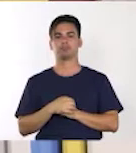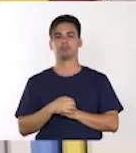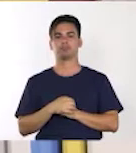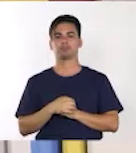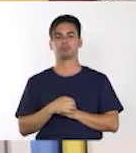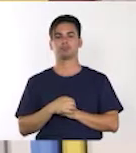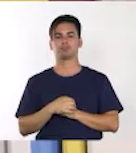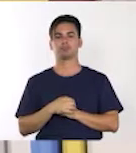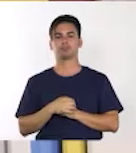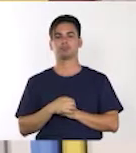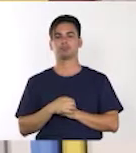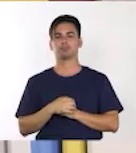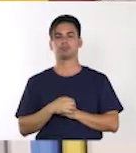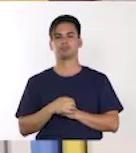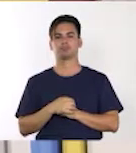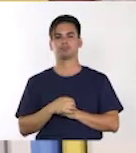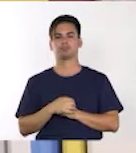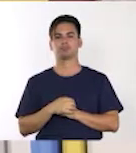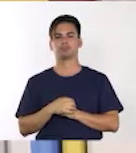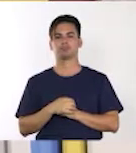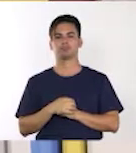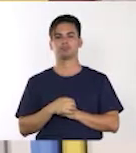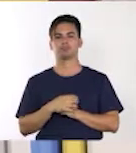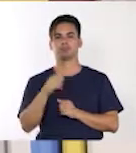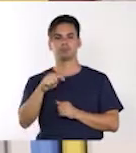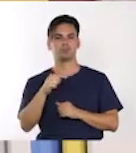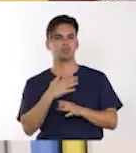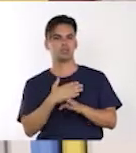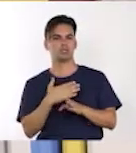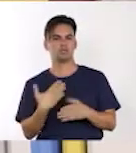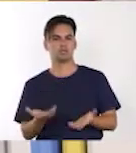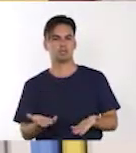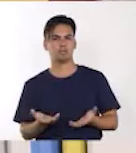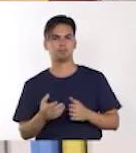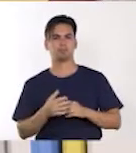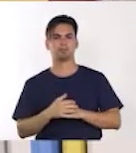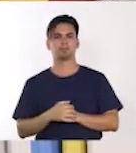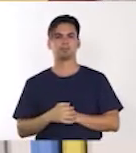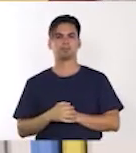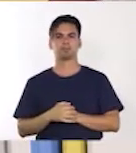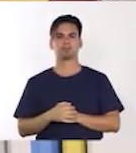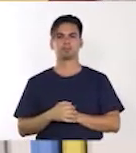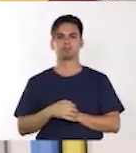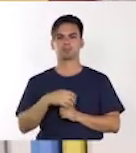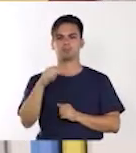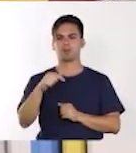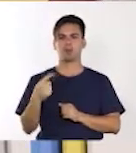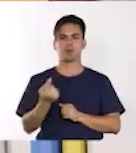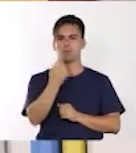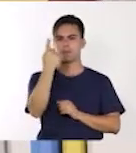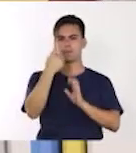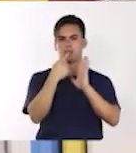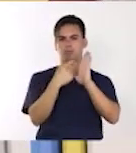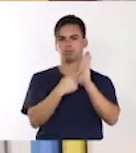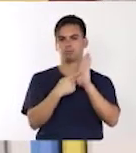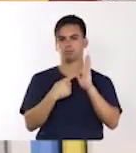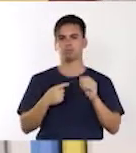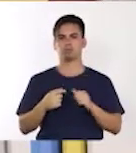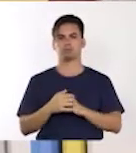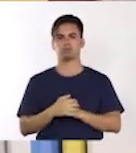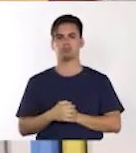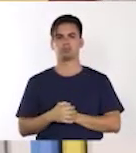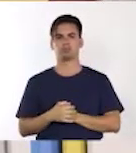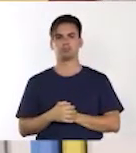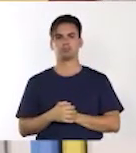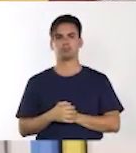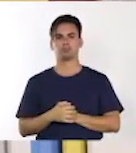tanto, en consecuencia con esto, tenemos el siguiente principio que aparece en